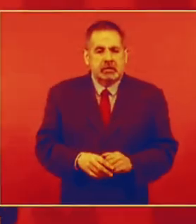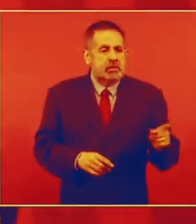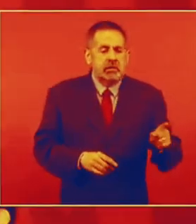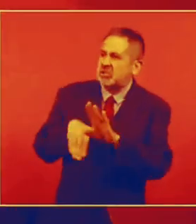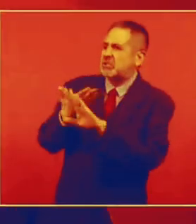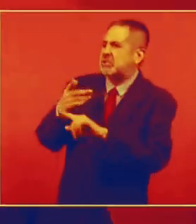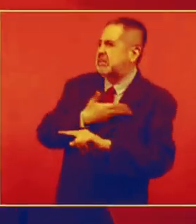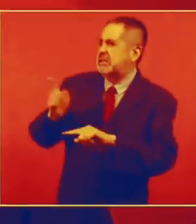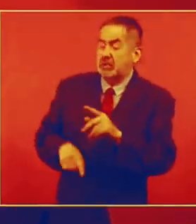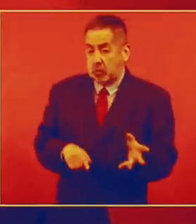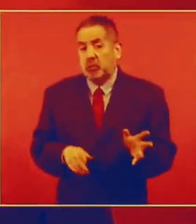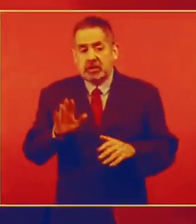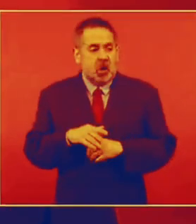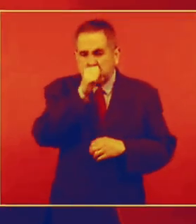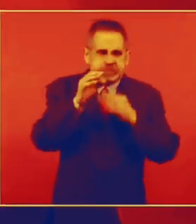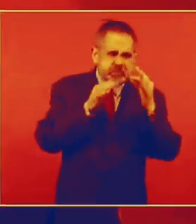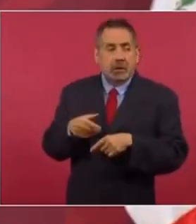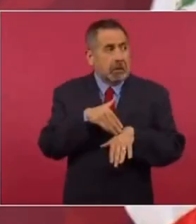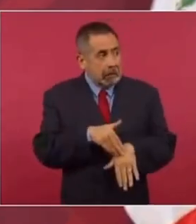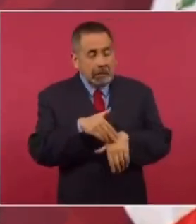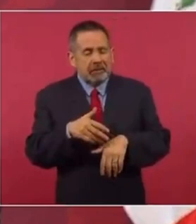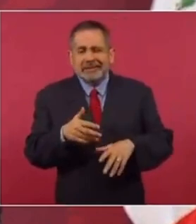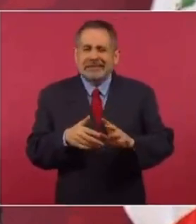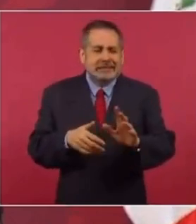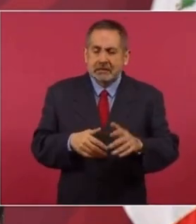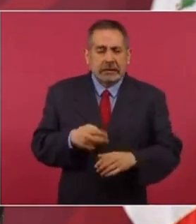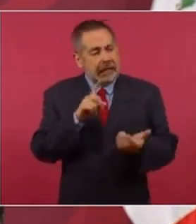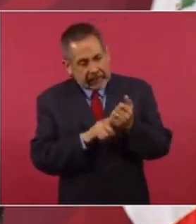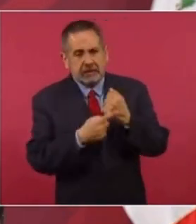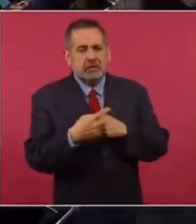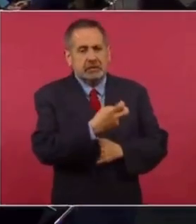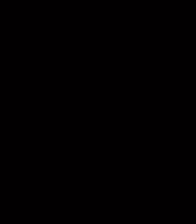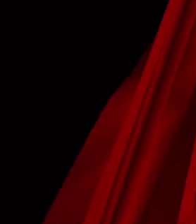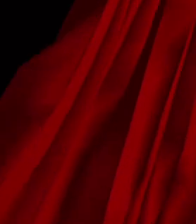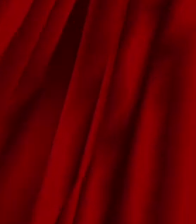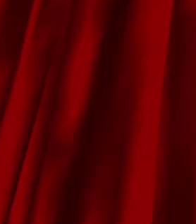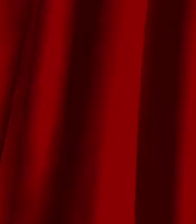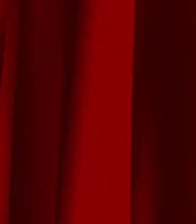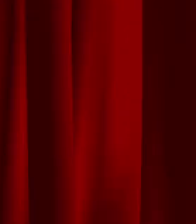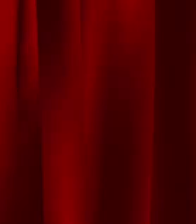dar un golpe de Estado o promover un derrocamiento. Entonces, eso es lo que está en el fondo, en todo esto.